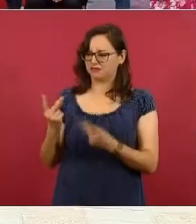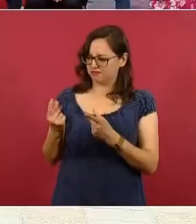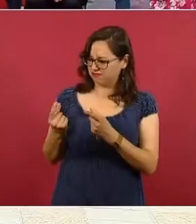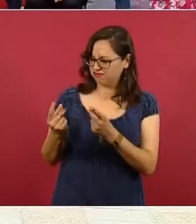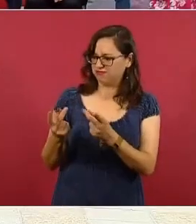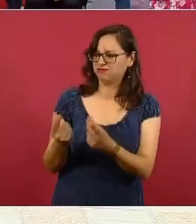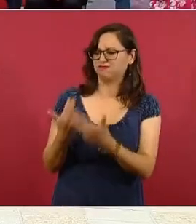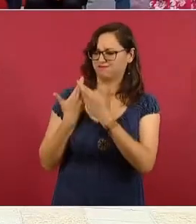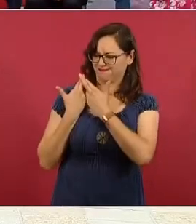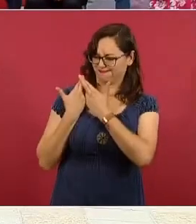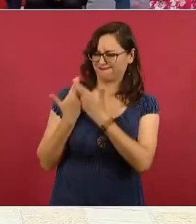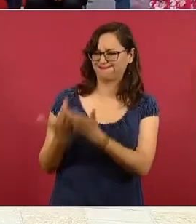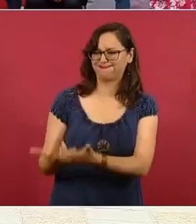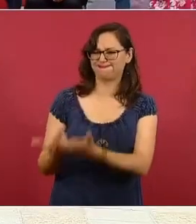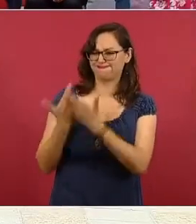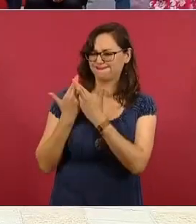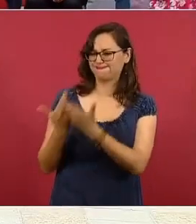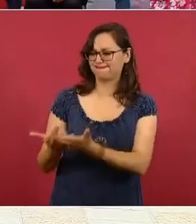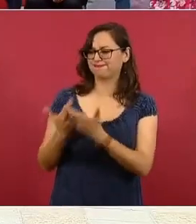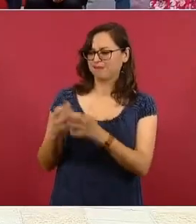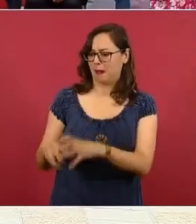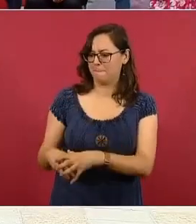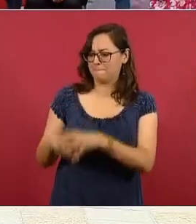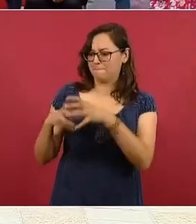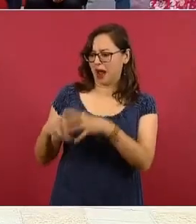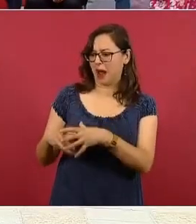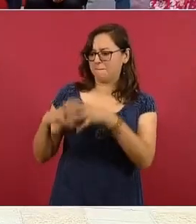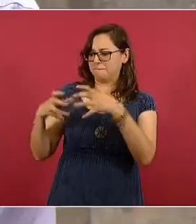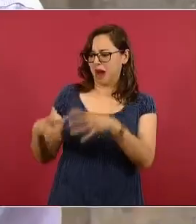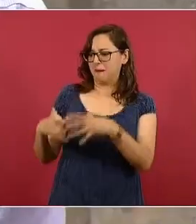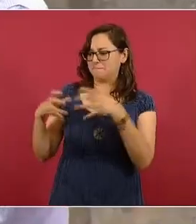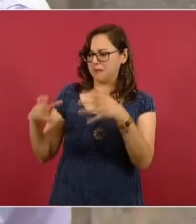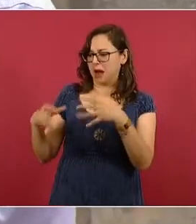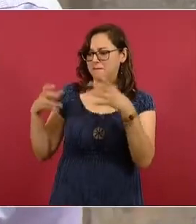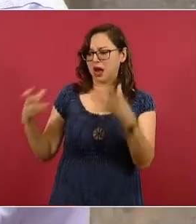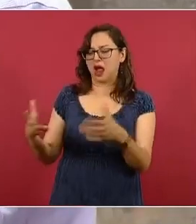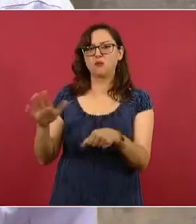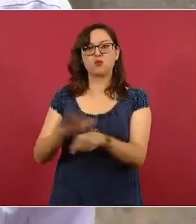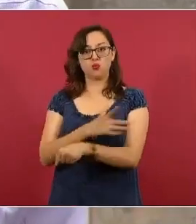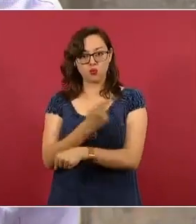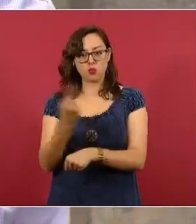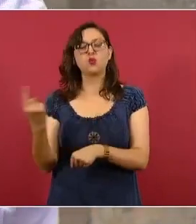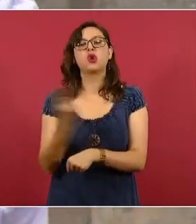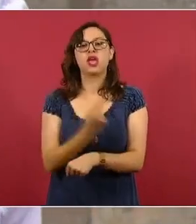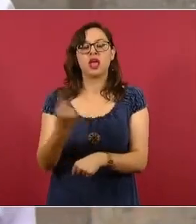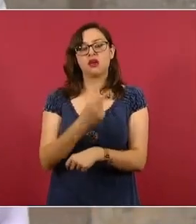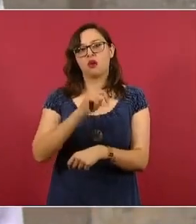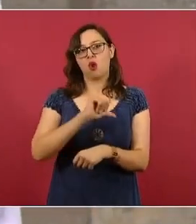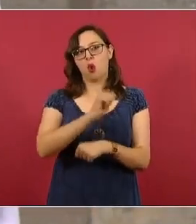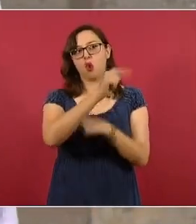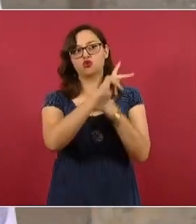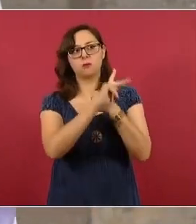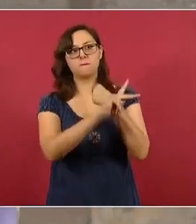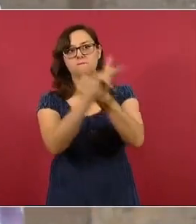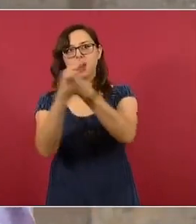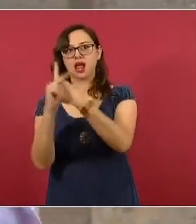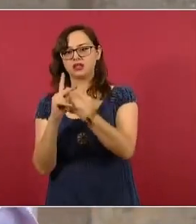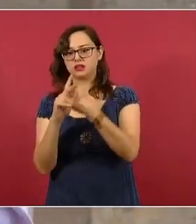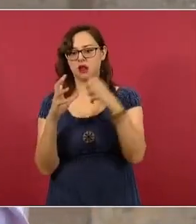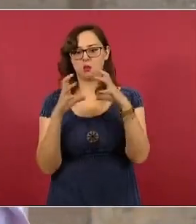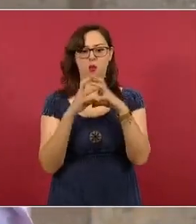problemas que se heredan de otras regiones del mundo, a fin de